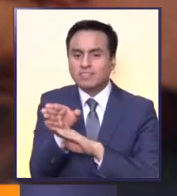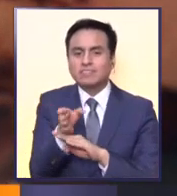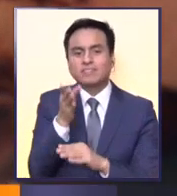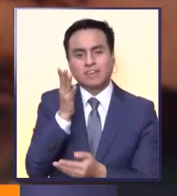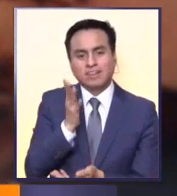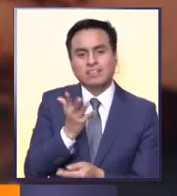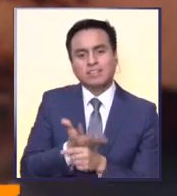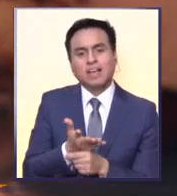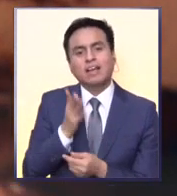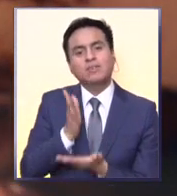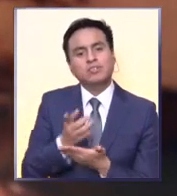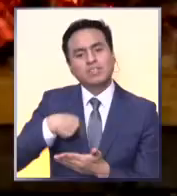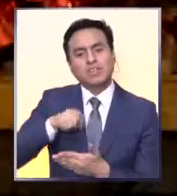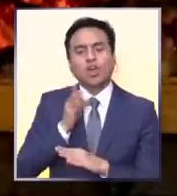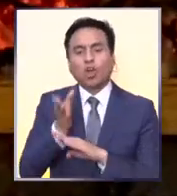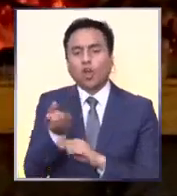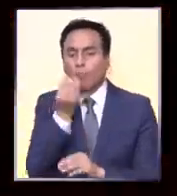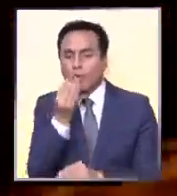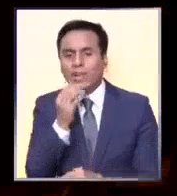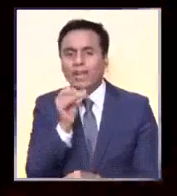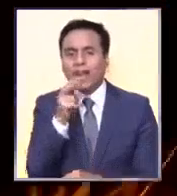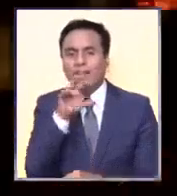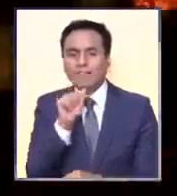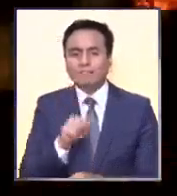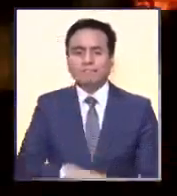ir a comer con Gana.